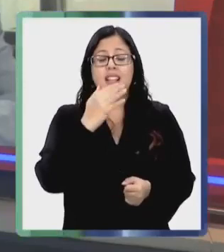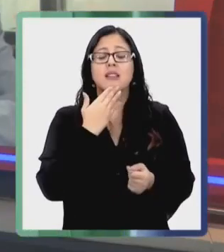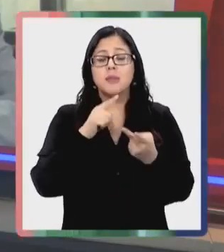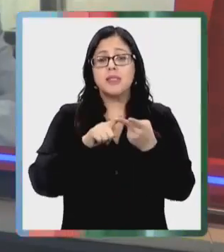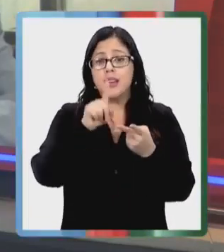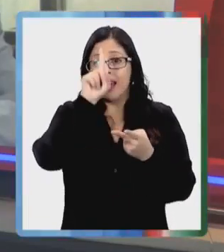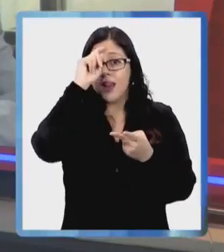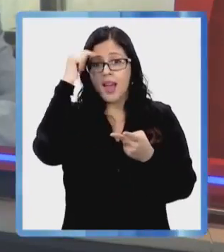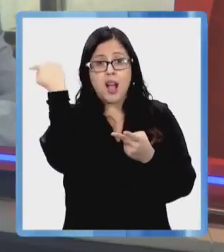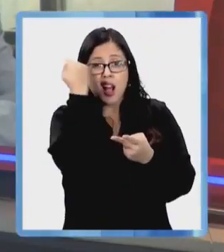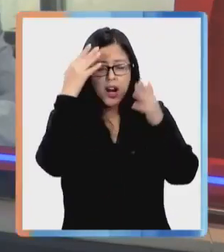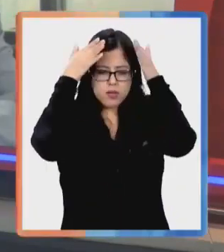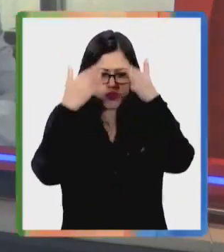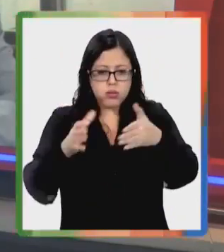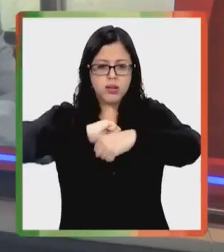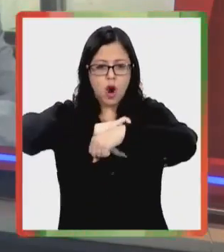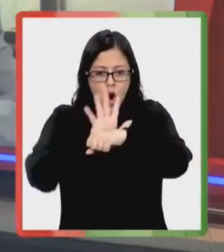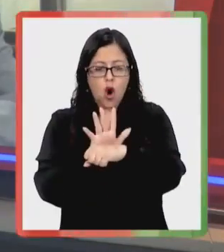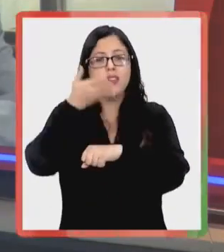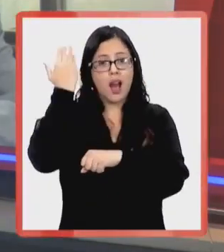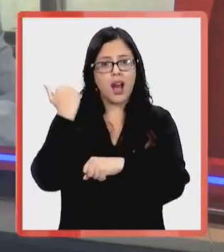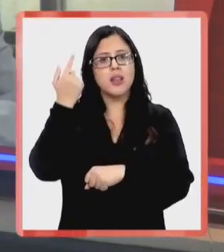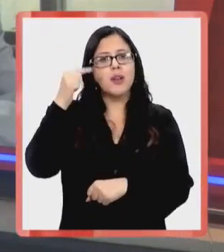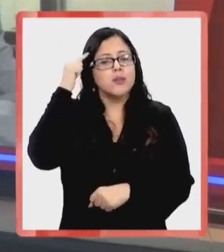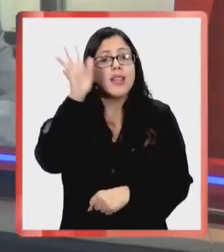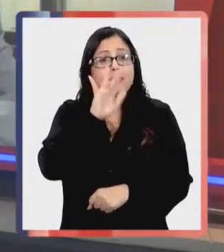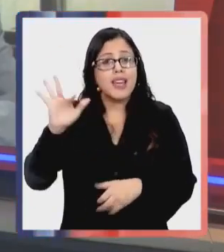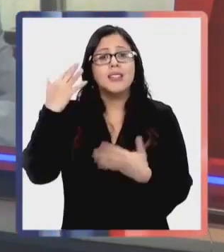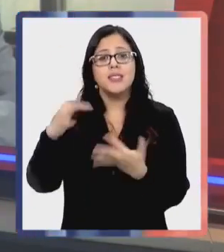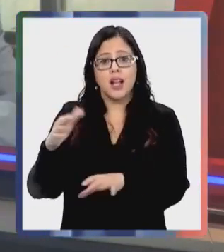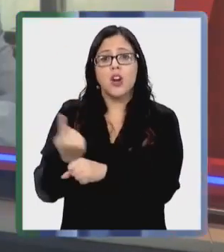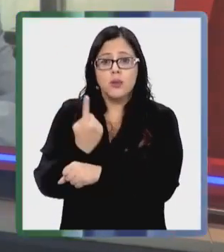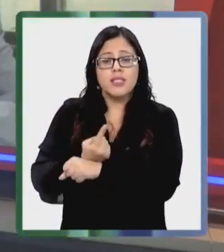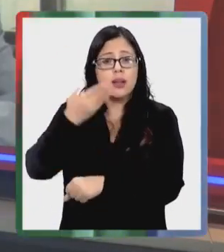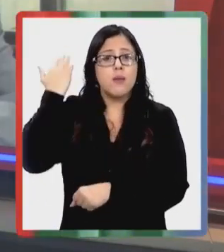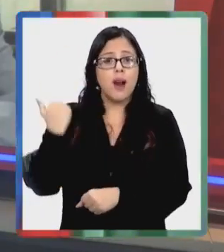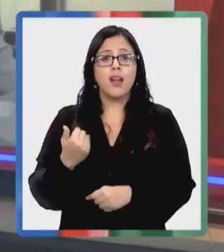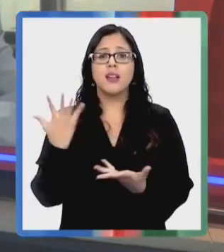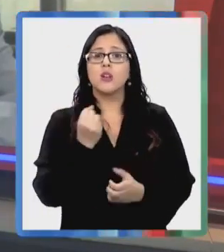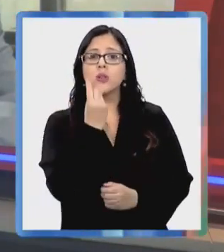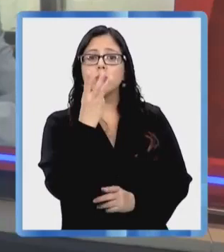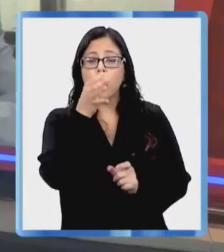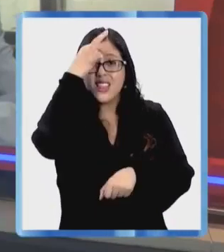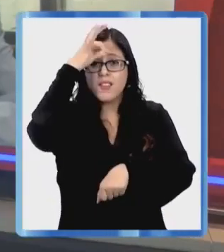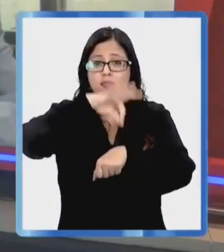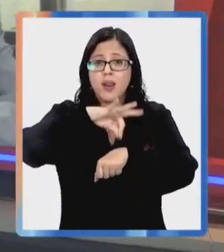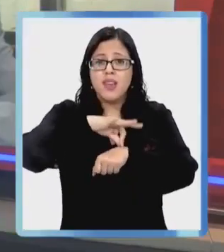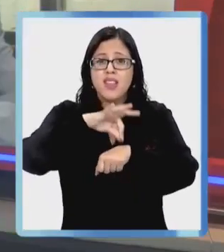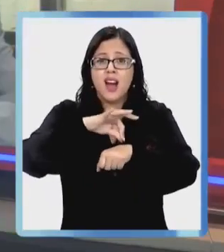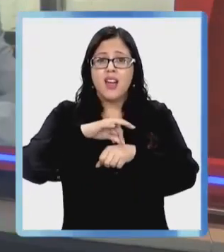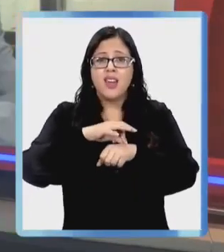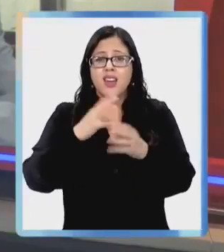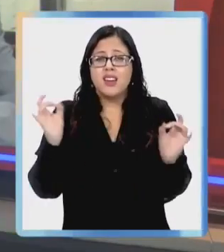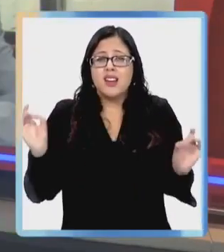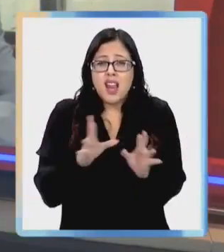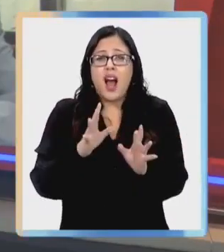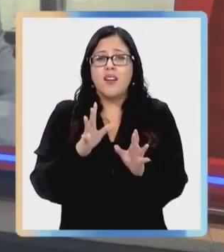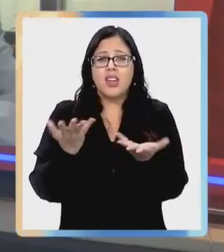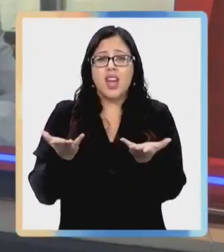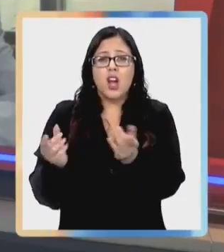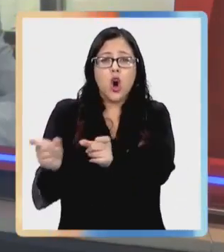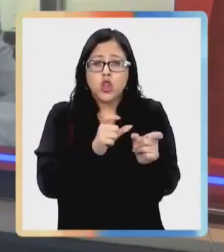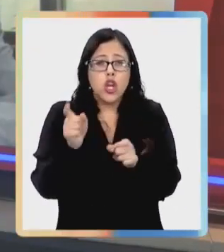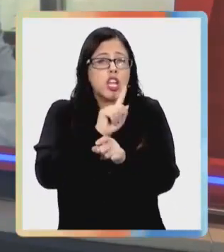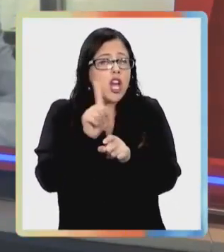cierto, en el COVID-19, pero imagínese, bueno, lo conversamos antes, ¿eh? La cantidad de enfermedades que comenzaron a agravarse, los controles que no